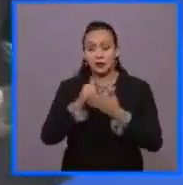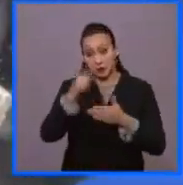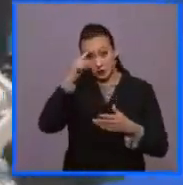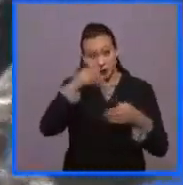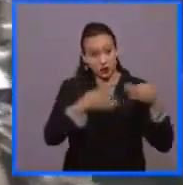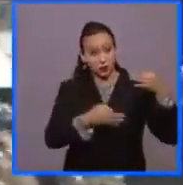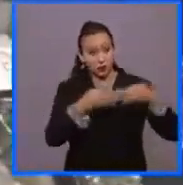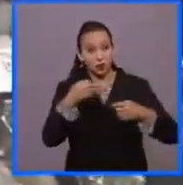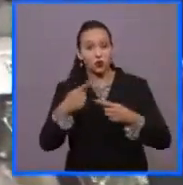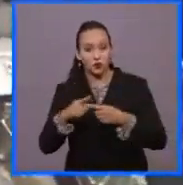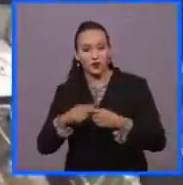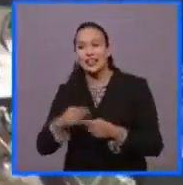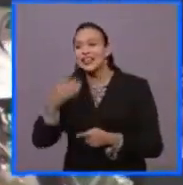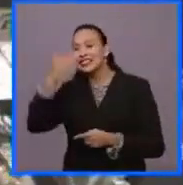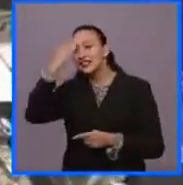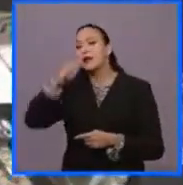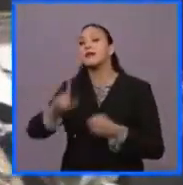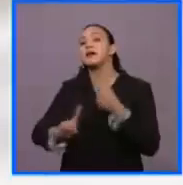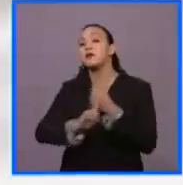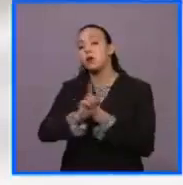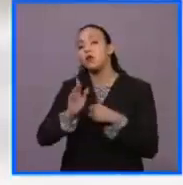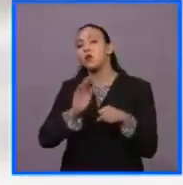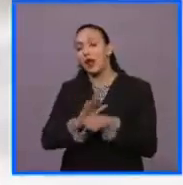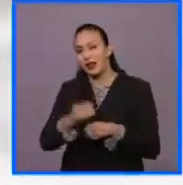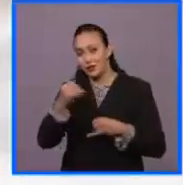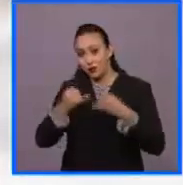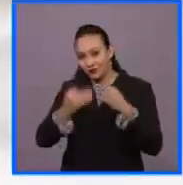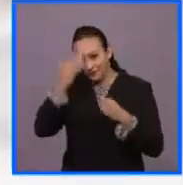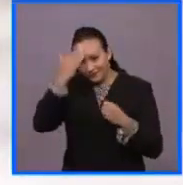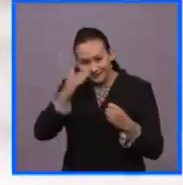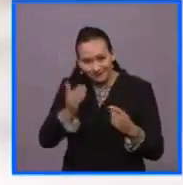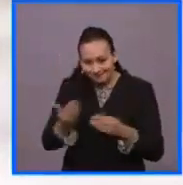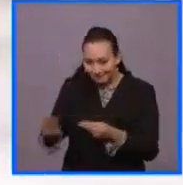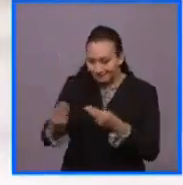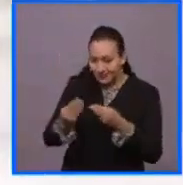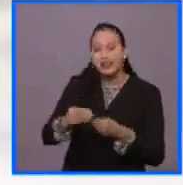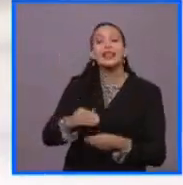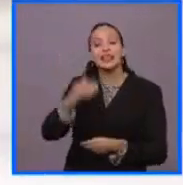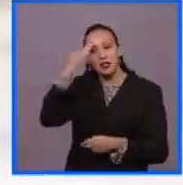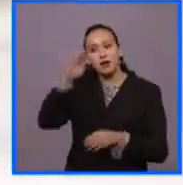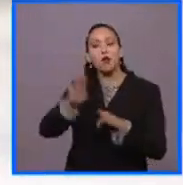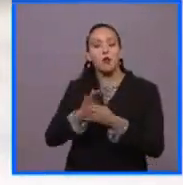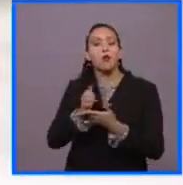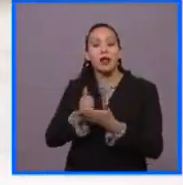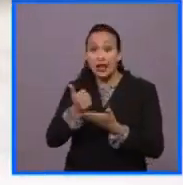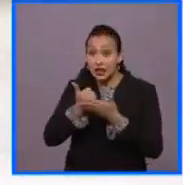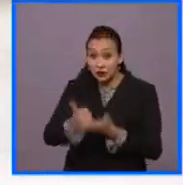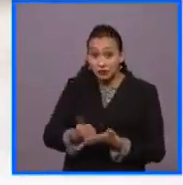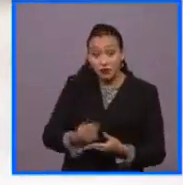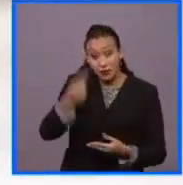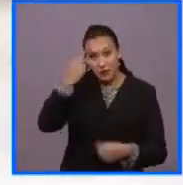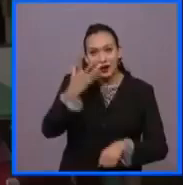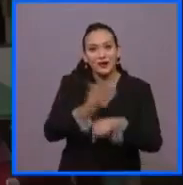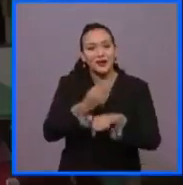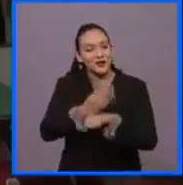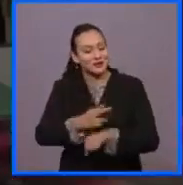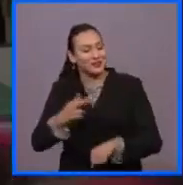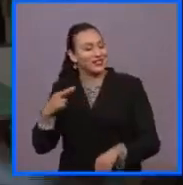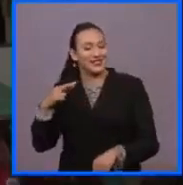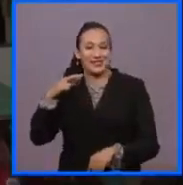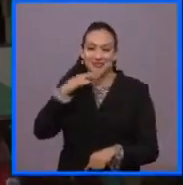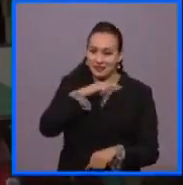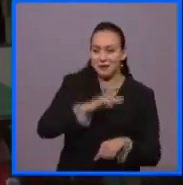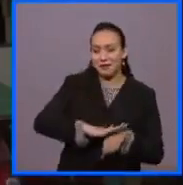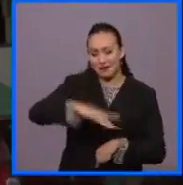los juzgadores conocer de cerca el problema y saber qué hay detrás de él, lo que permite agilizar su solución, aseguró